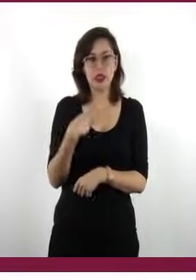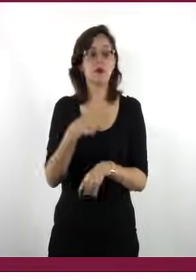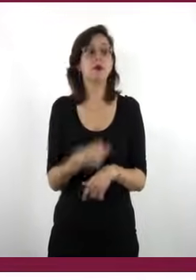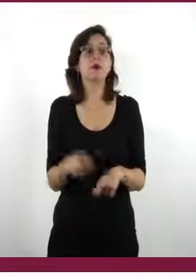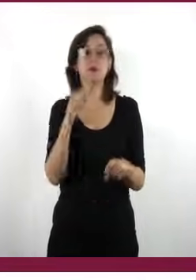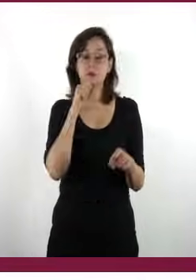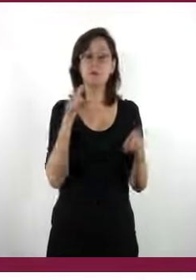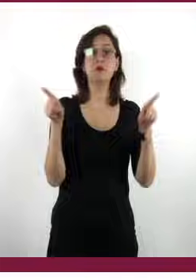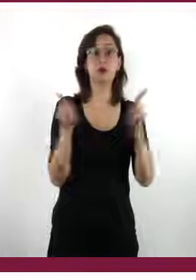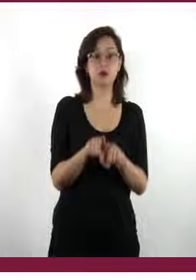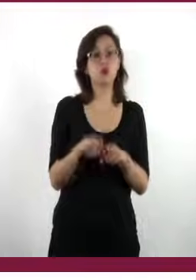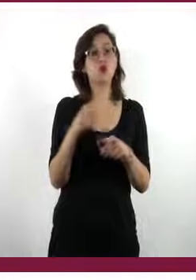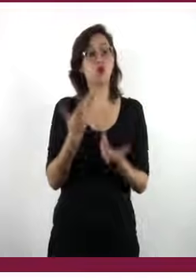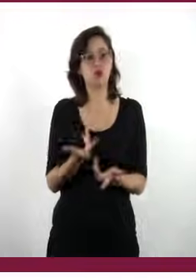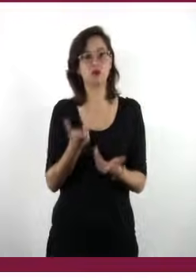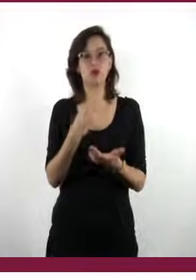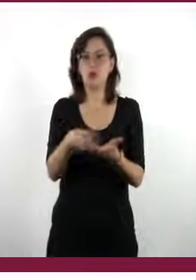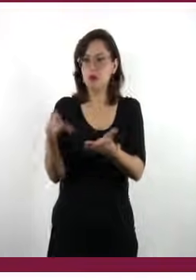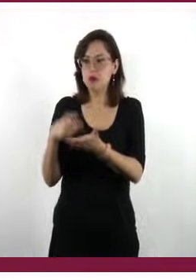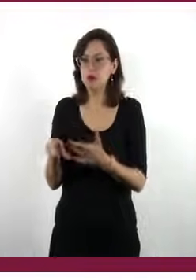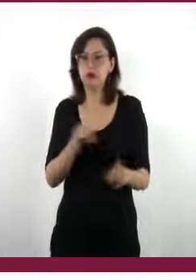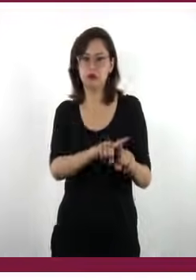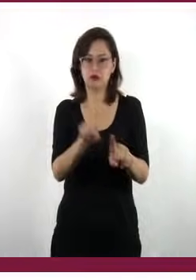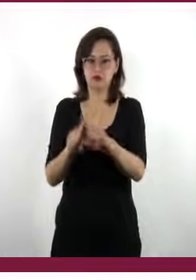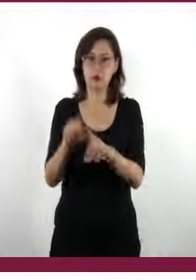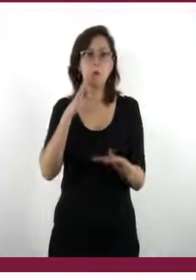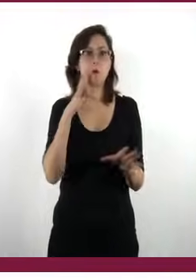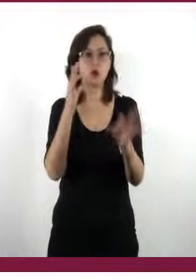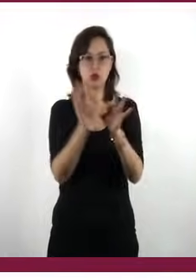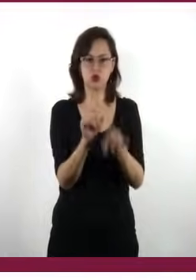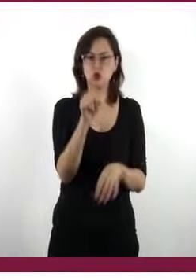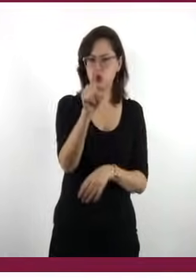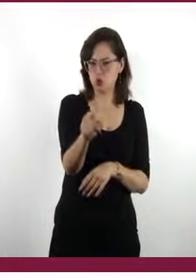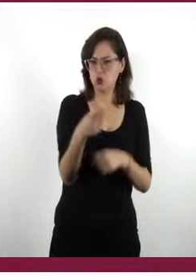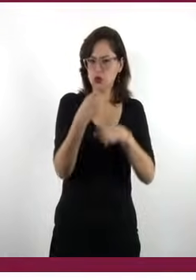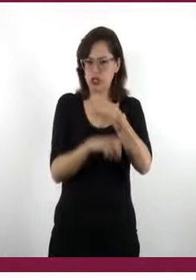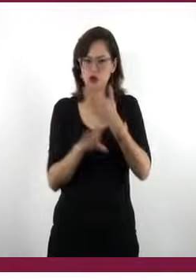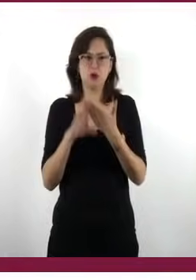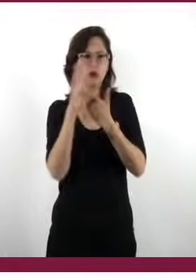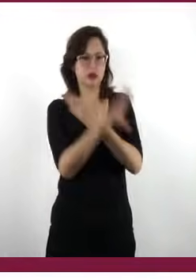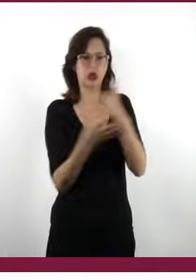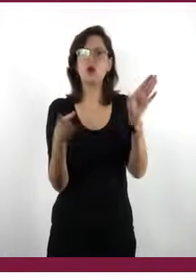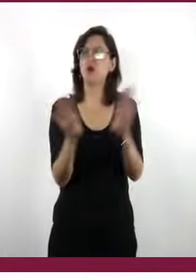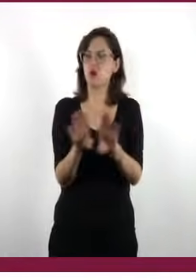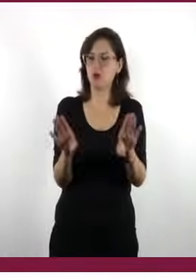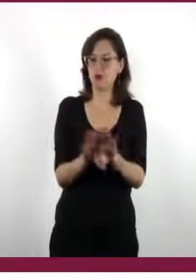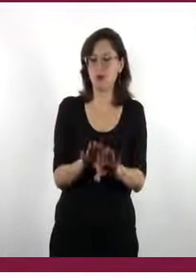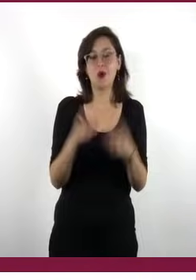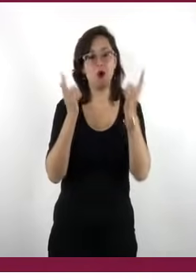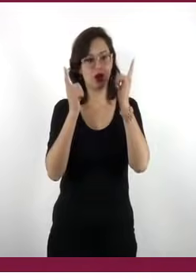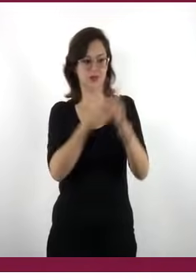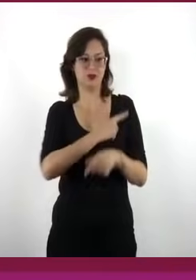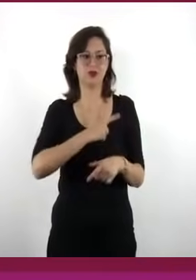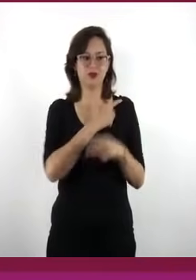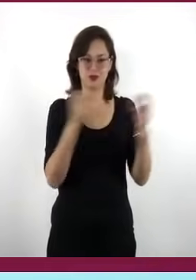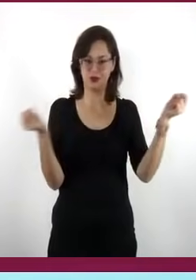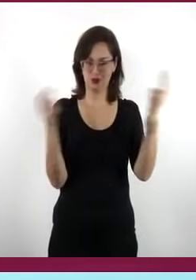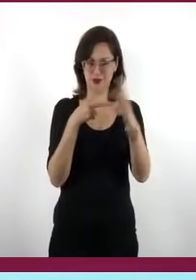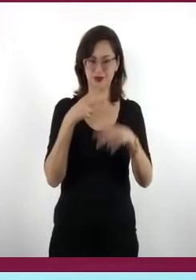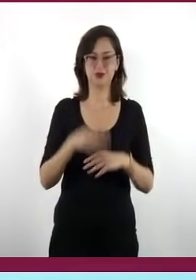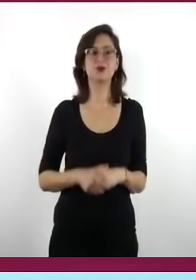forestales. ¿Y ustedes qué acciones van a hacer para evitar el daño? Bueno, pues espero les haya gustado. Nos vemos en el siguiente video.